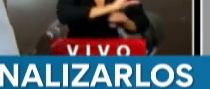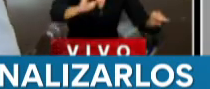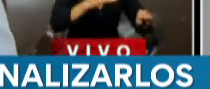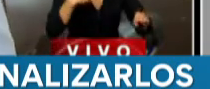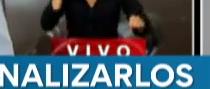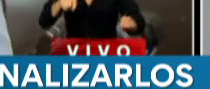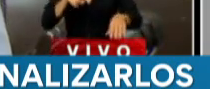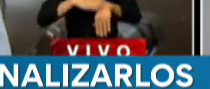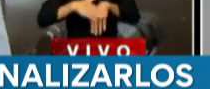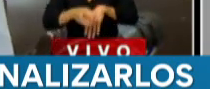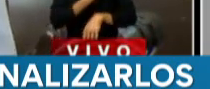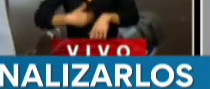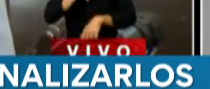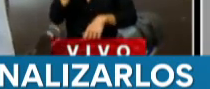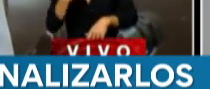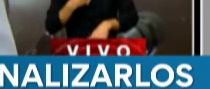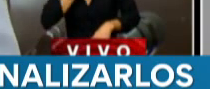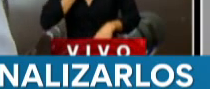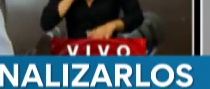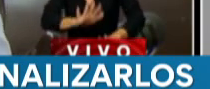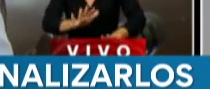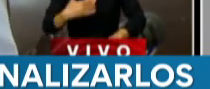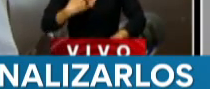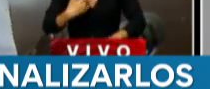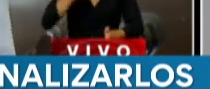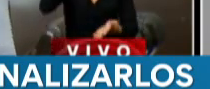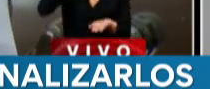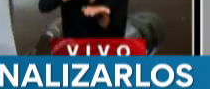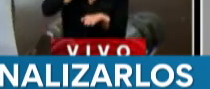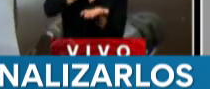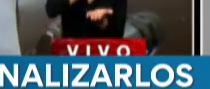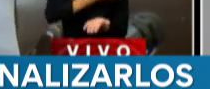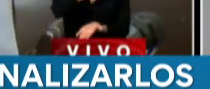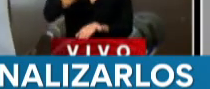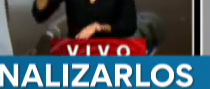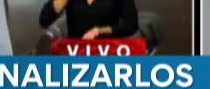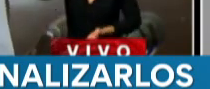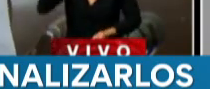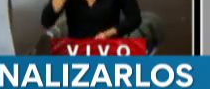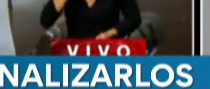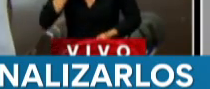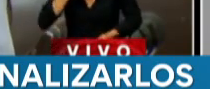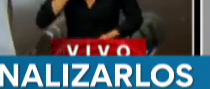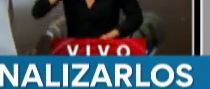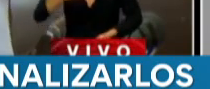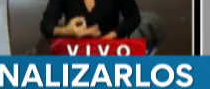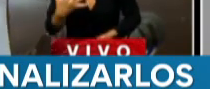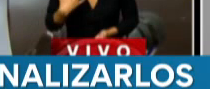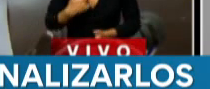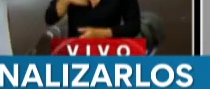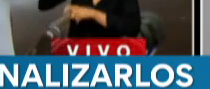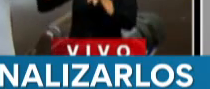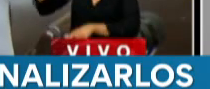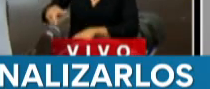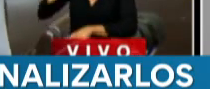Yo creo que sí, porque hay sectores de la UCR que defienden el juicio a la Junta, que defienden las políticas de derechos humanos de Alfonsín, y